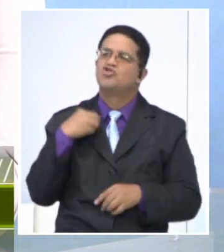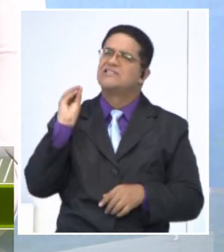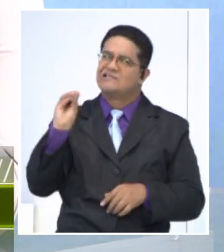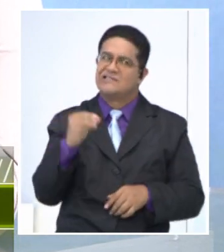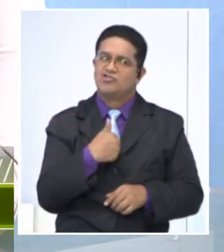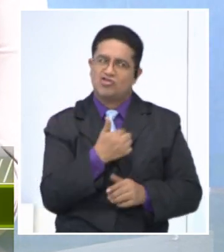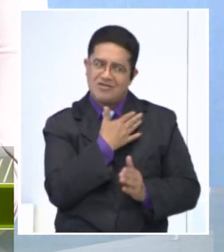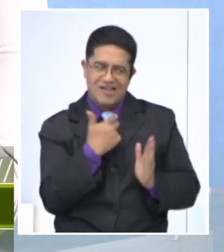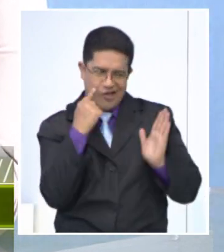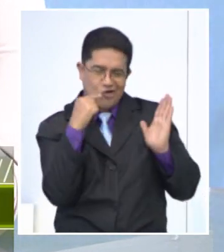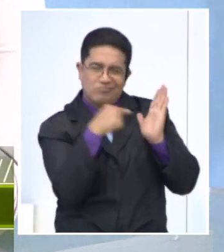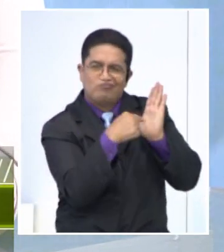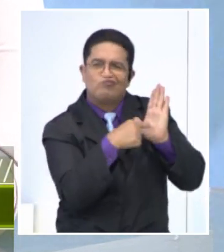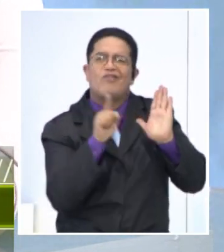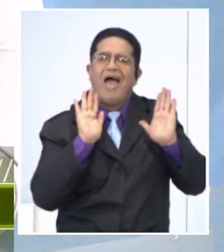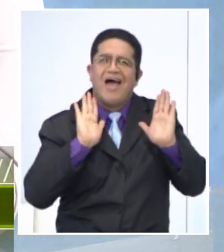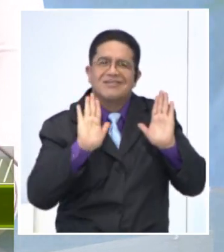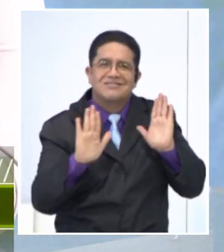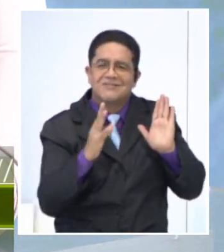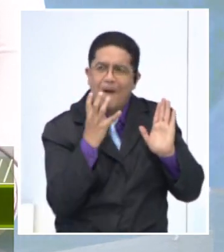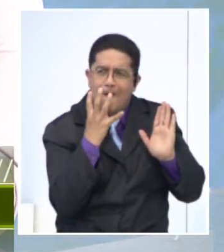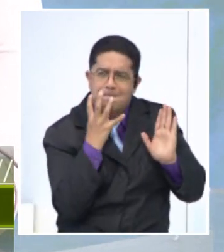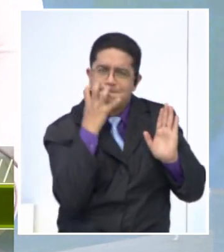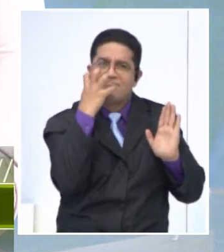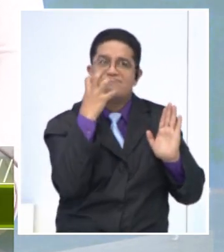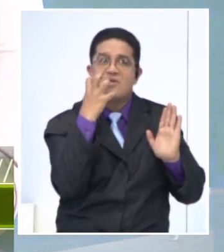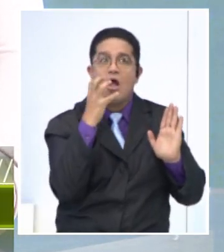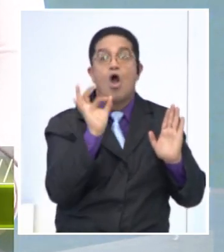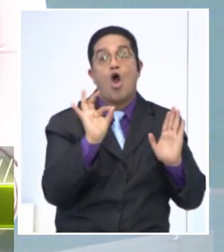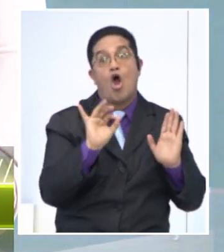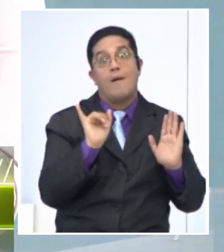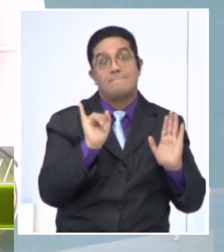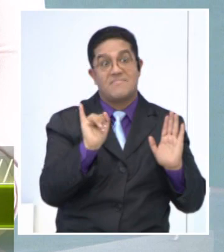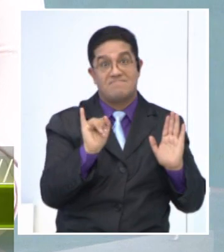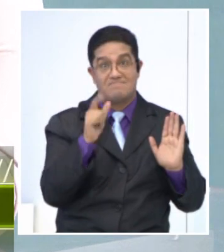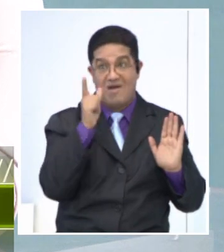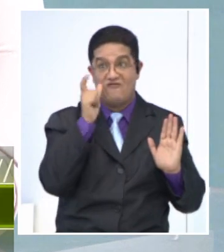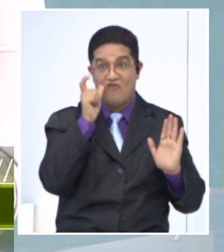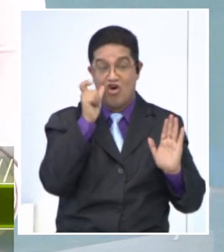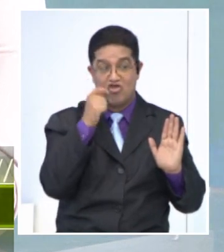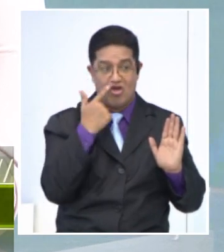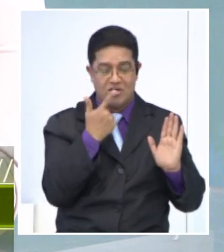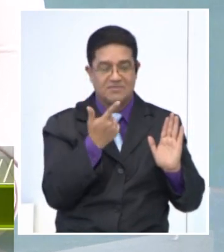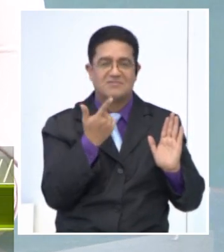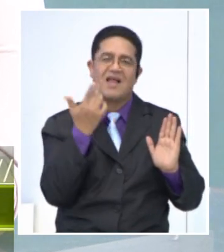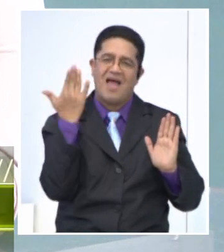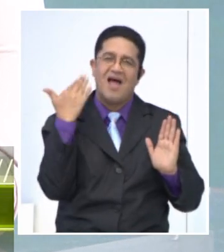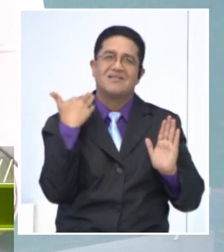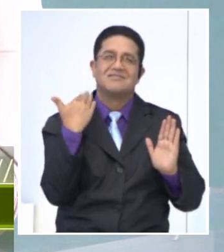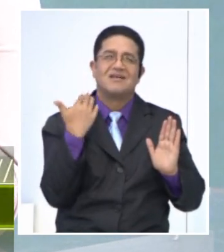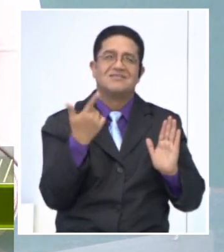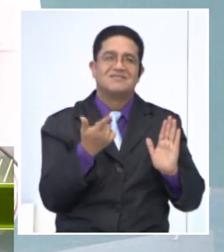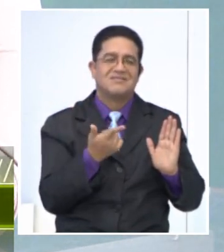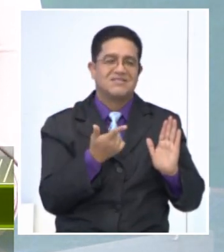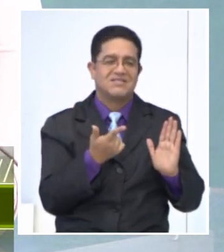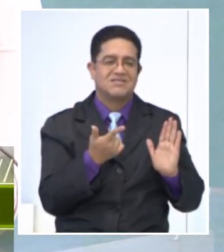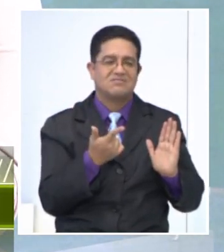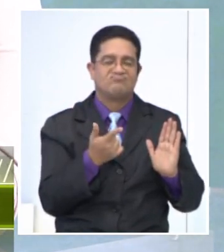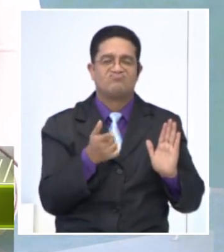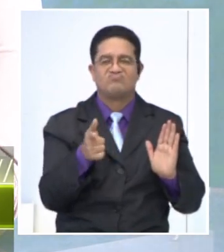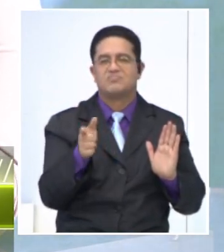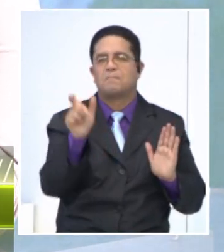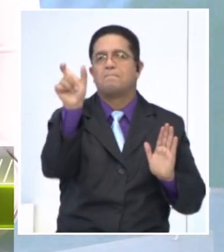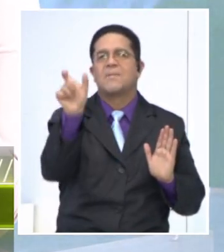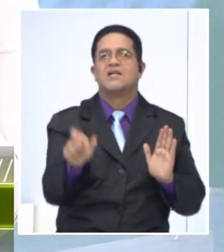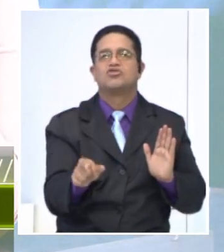esto. O sea, yo quiero que usted me coloque, o a veces con la misma foto de ellos mismos con filtros, porque antes era más común agarrar un artista o alguien